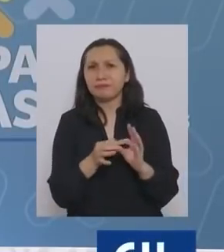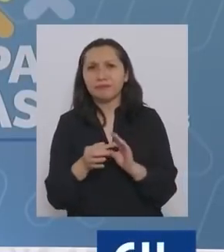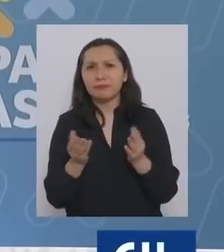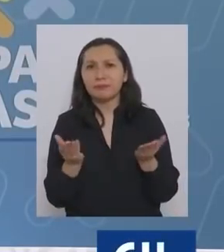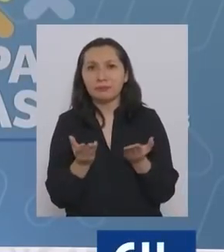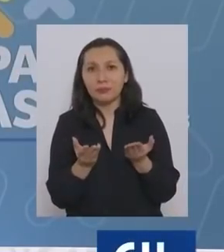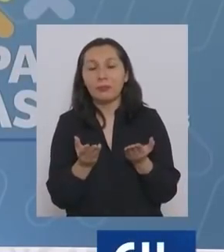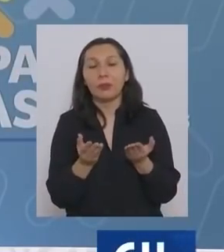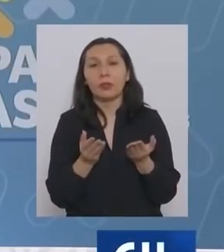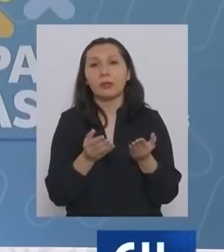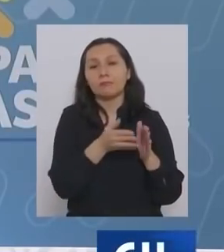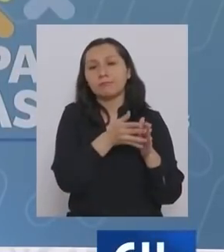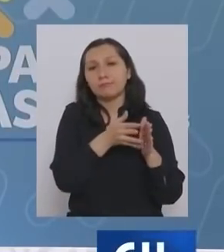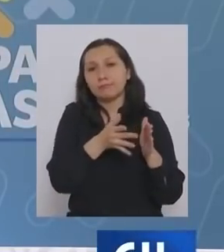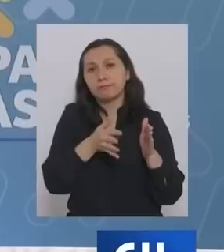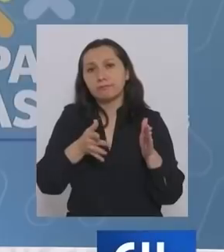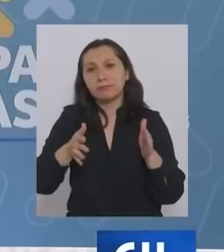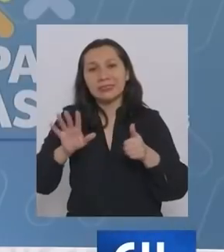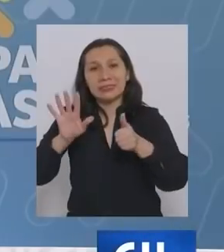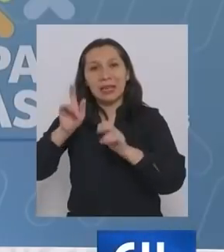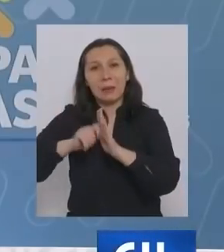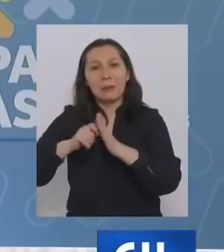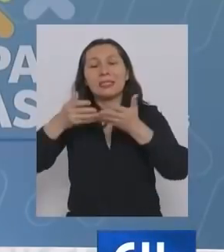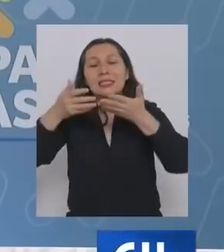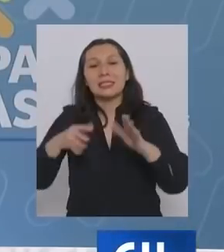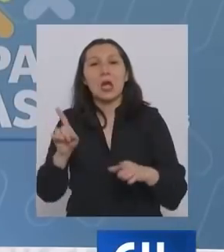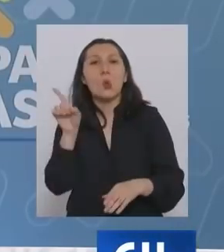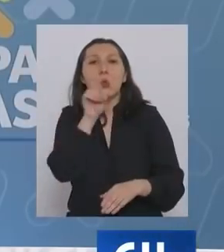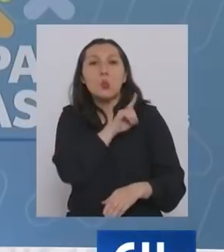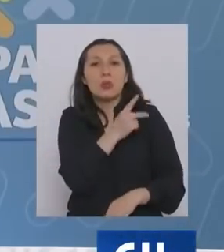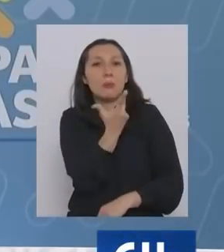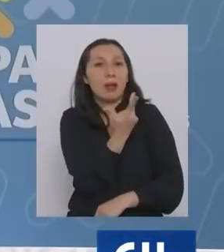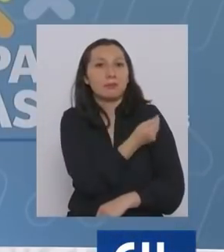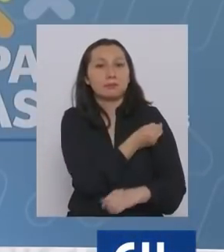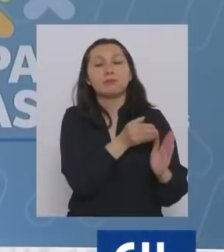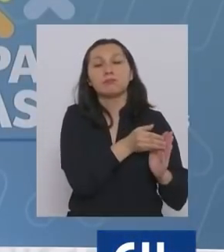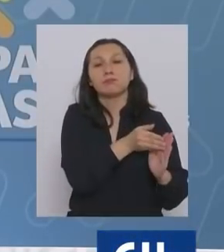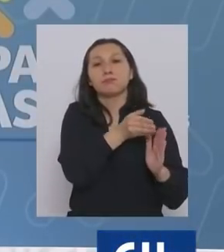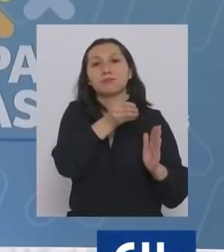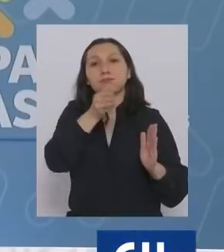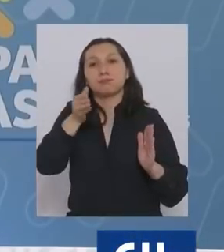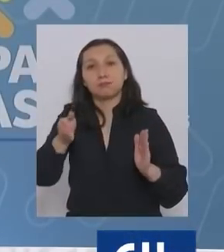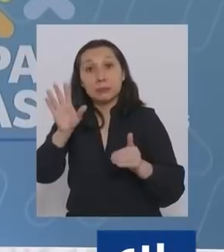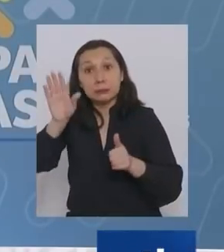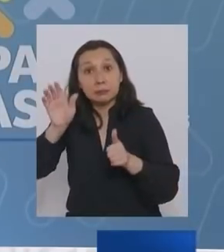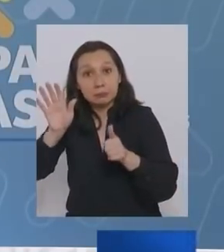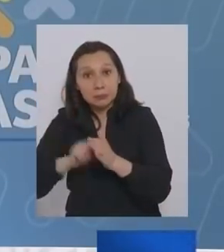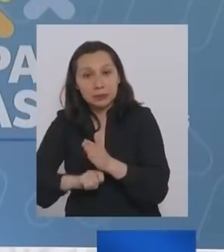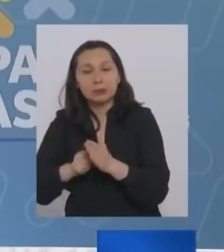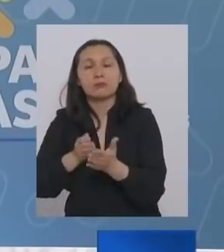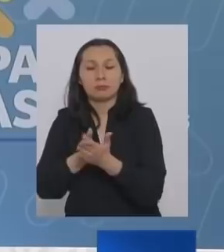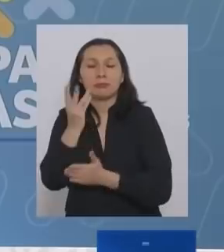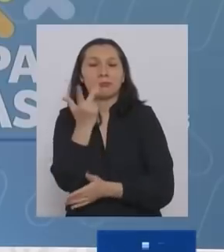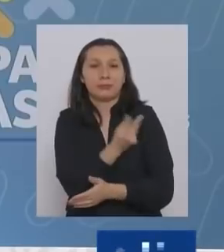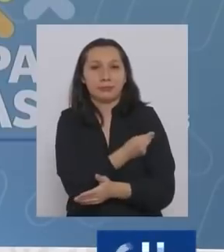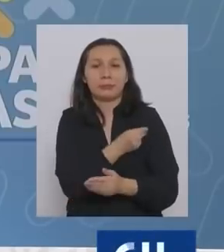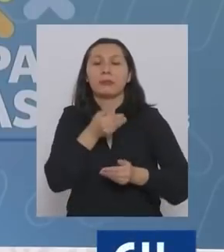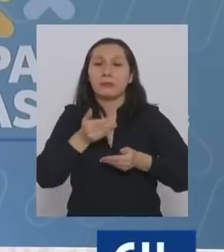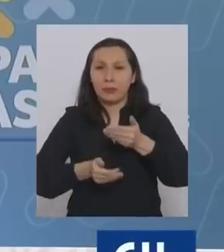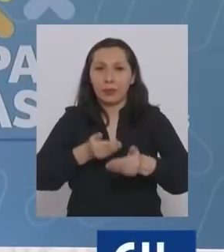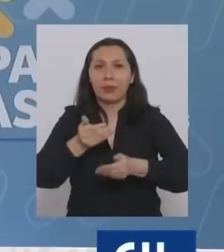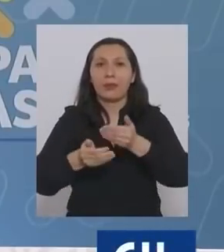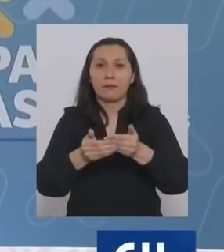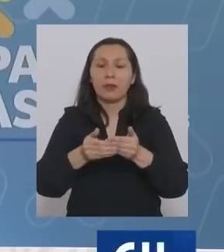decir, que hayan transcurrido 6 meses desde su última dosis. Seguiremos avanzando con este proceso